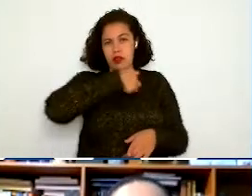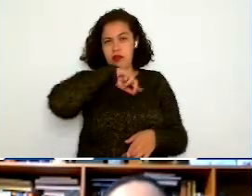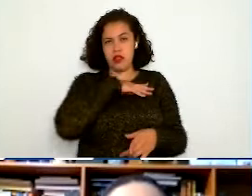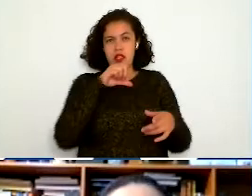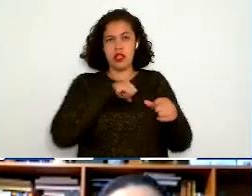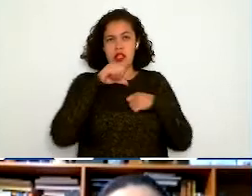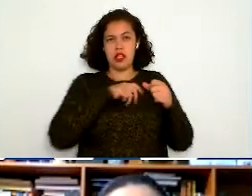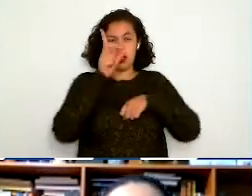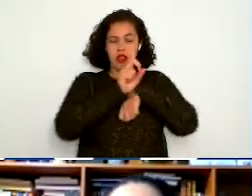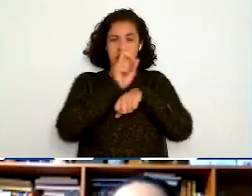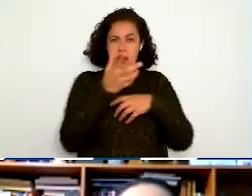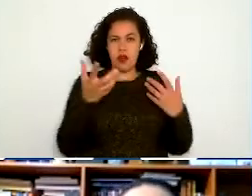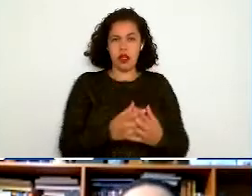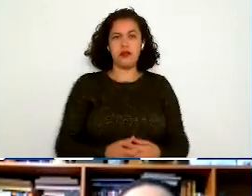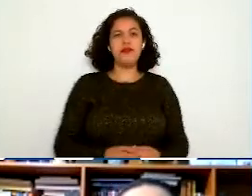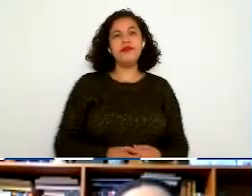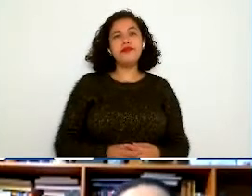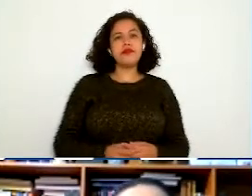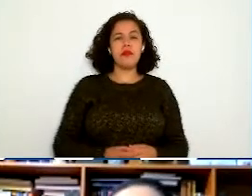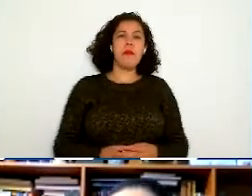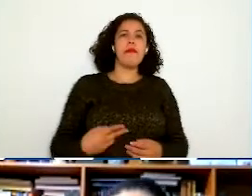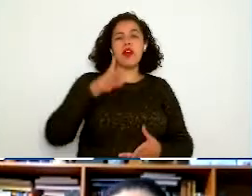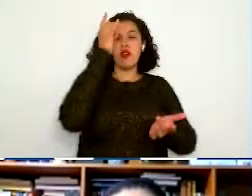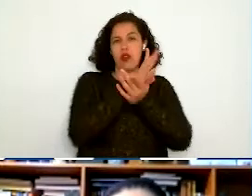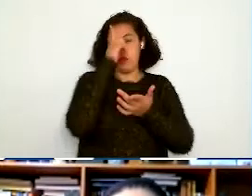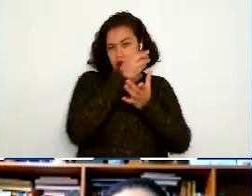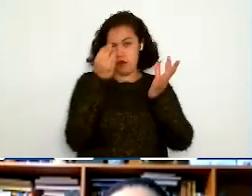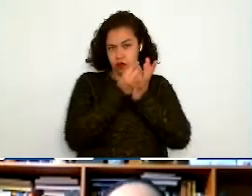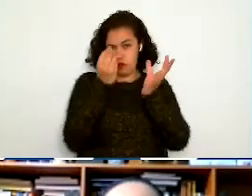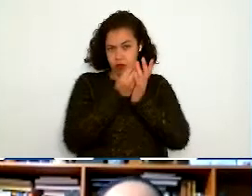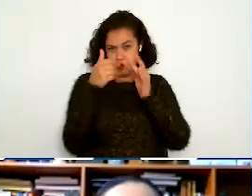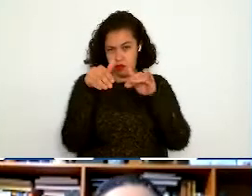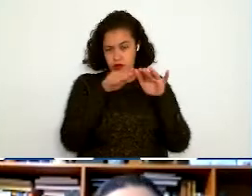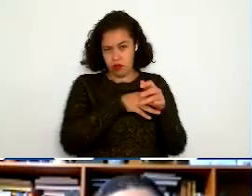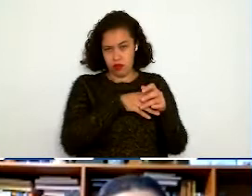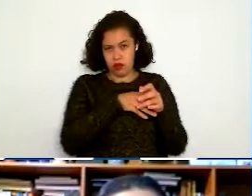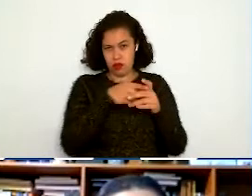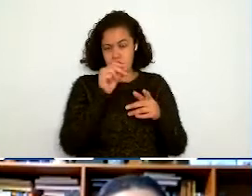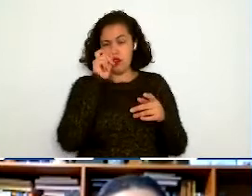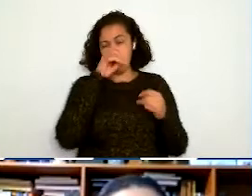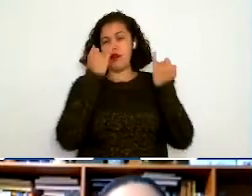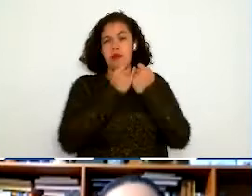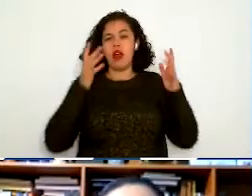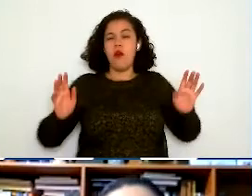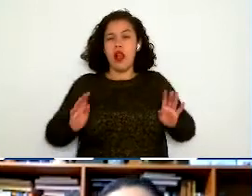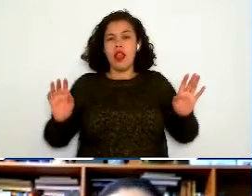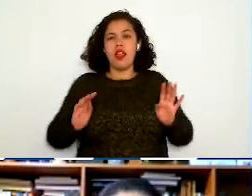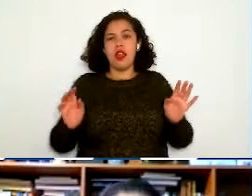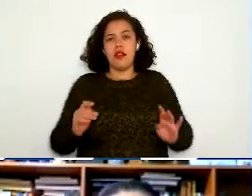hago todos los días, pero no solamente cuantitativamente, sino cualitativamente, es decir,